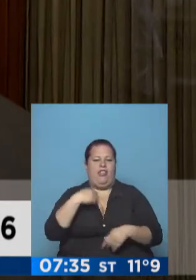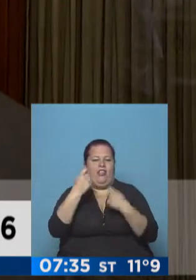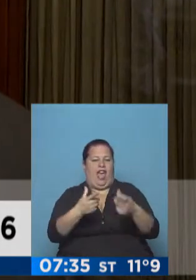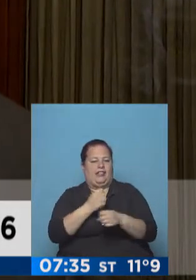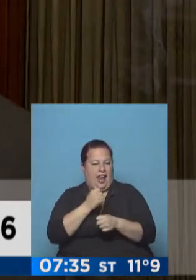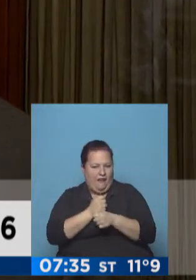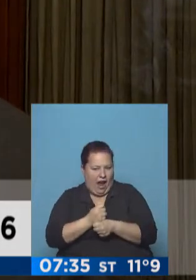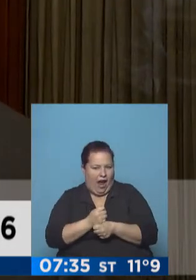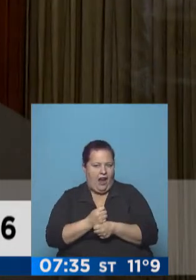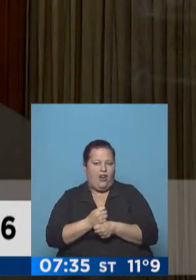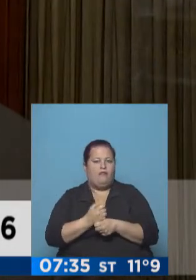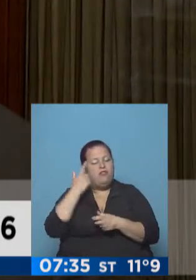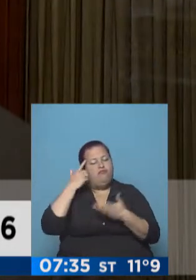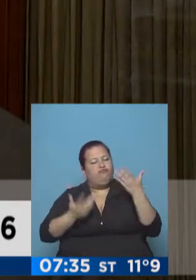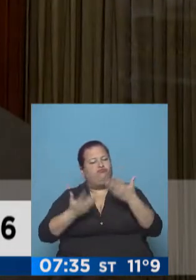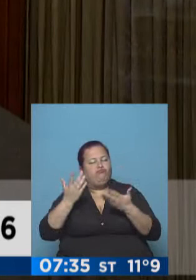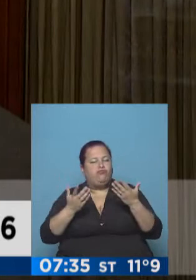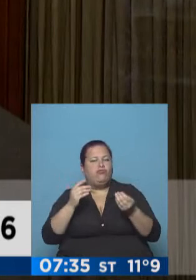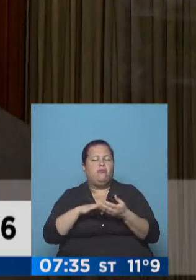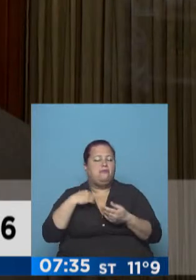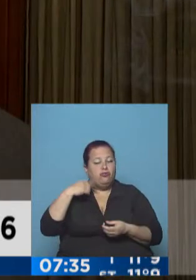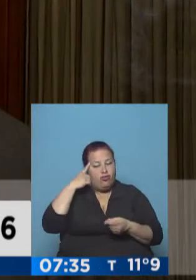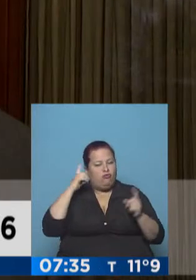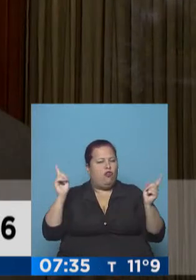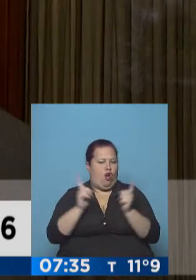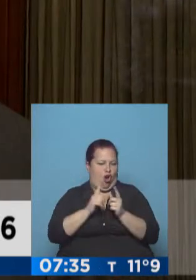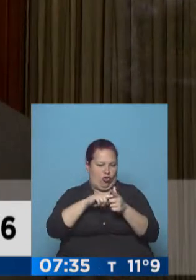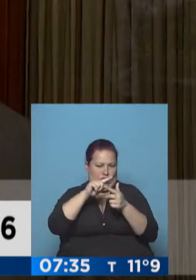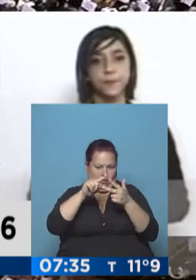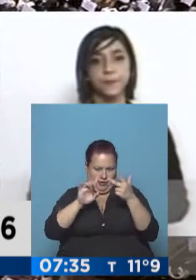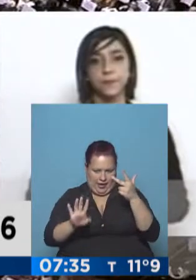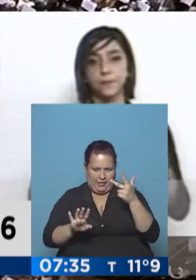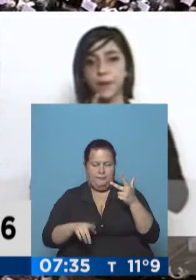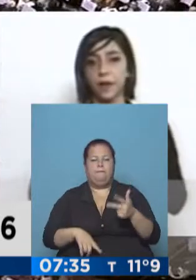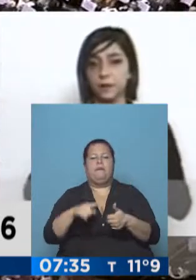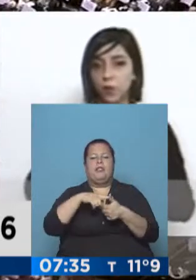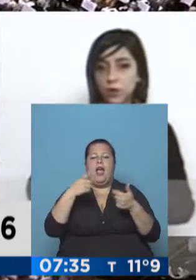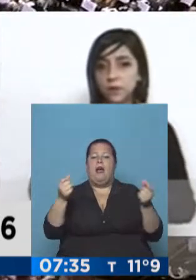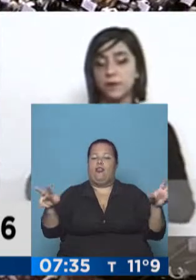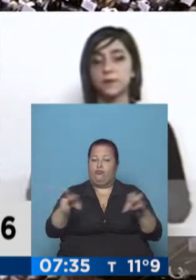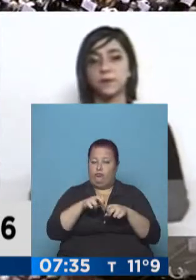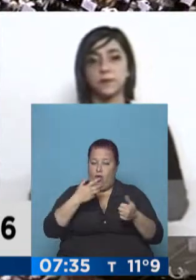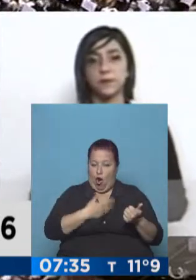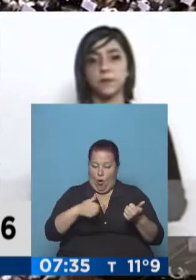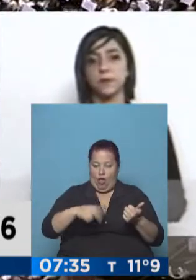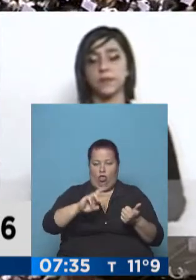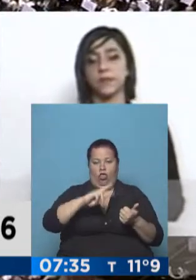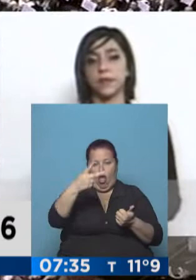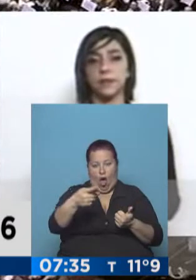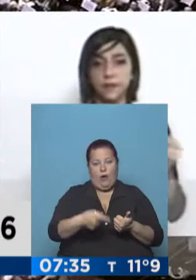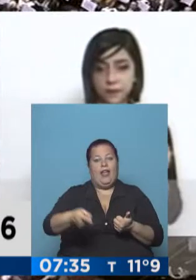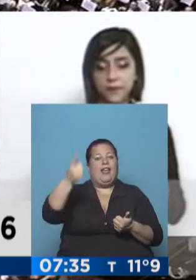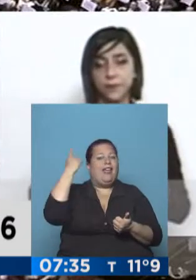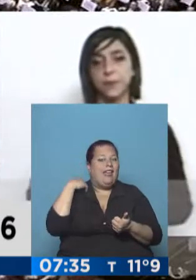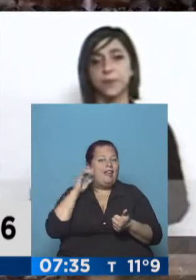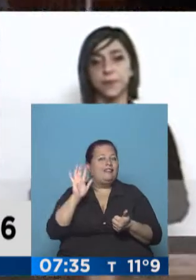empleo, y el balance que uno hace yo lo resumo en tres datos. El PBI de hoy es el doble de lo